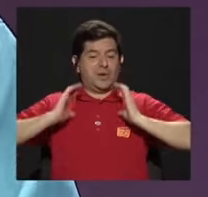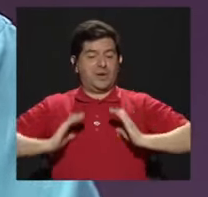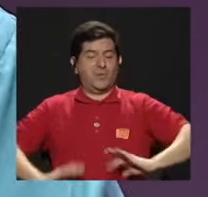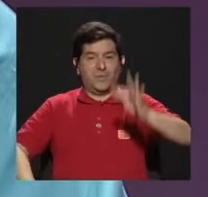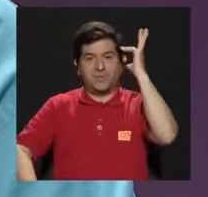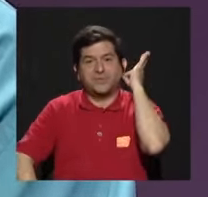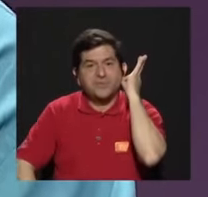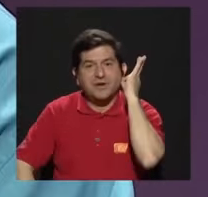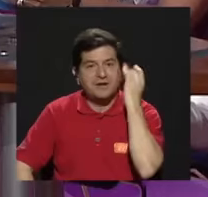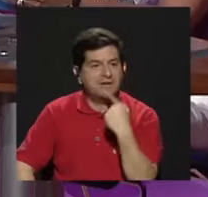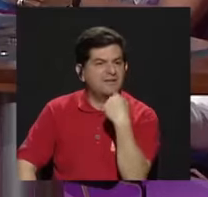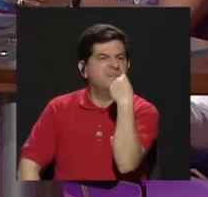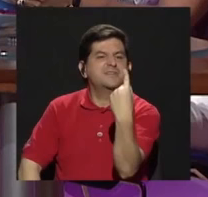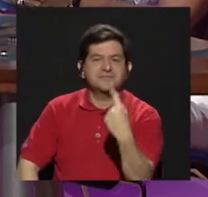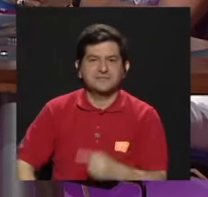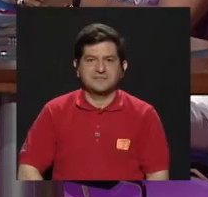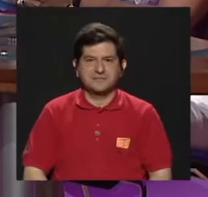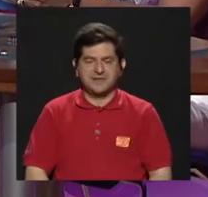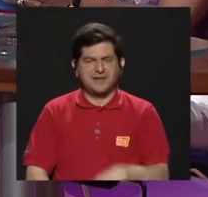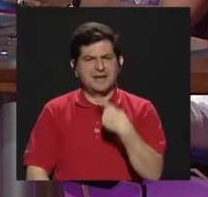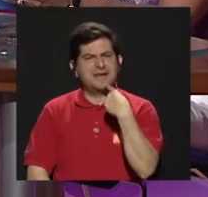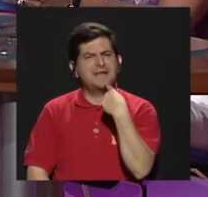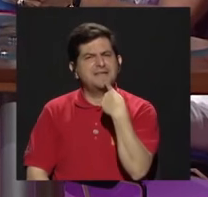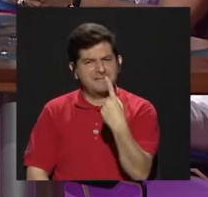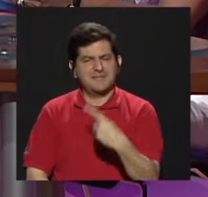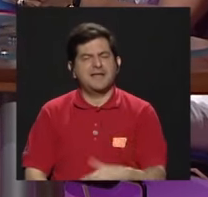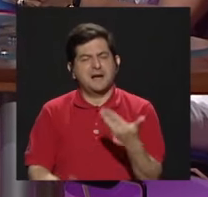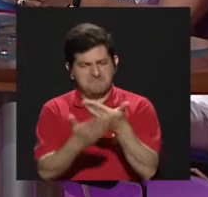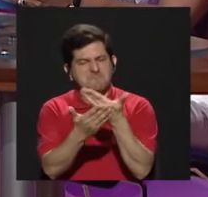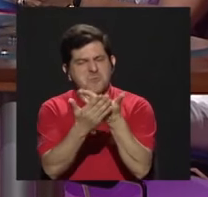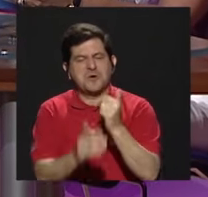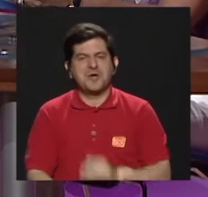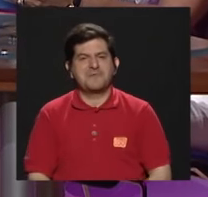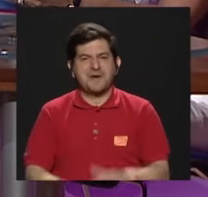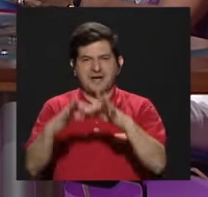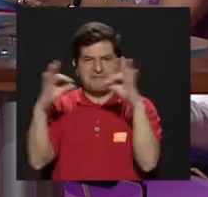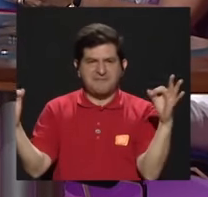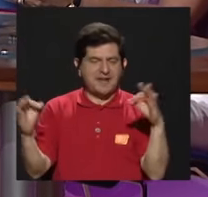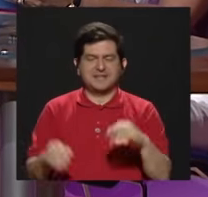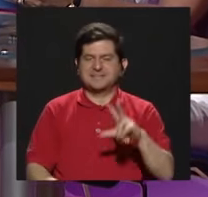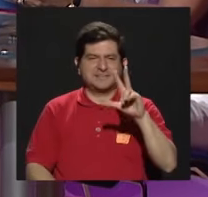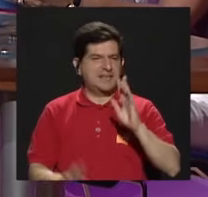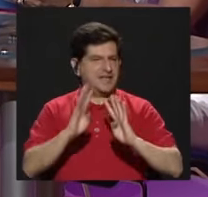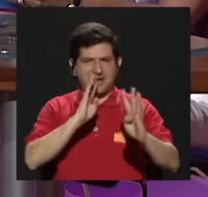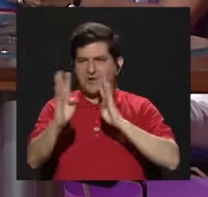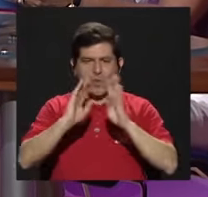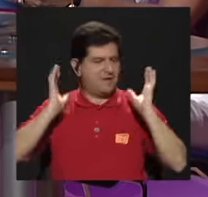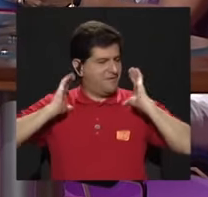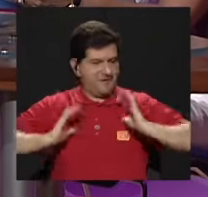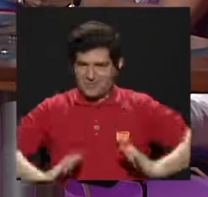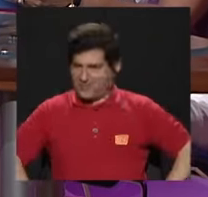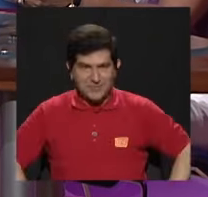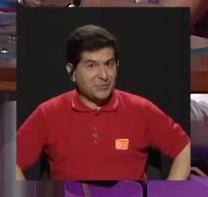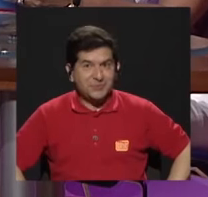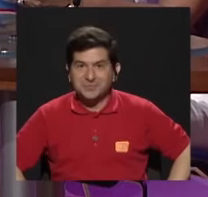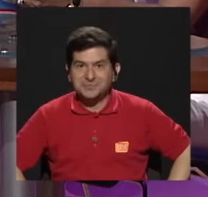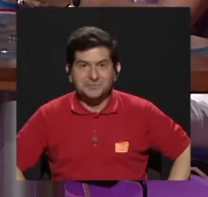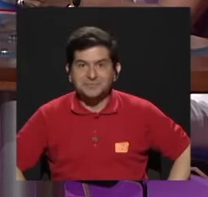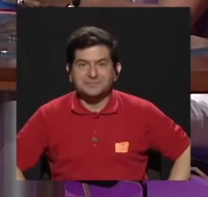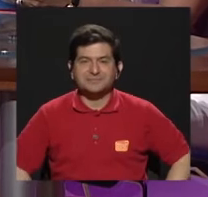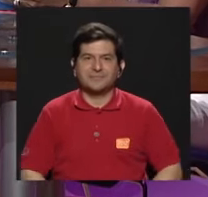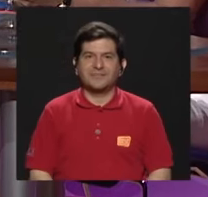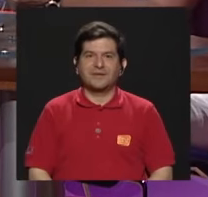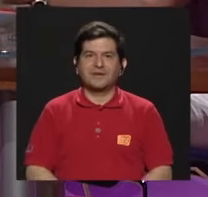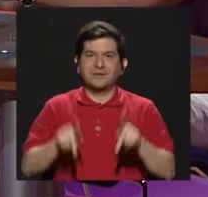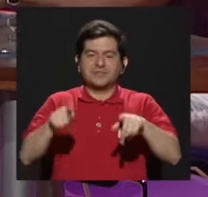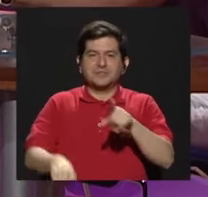come. Y le decimos, díganos, hagamos un experimento, un piropo que no pase por el cuerpo. Y así como nos